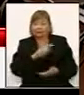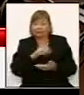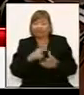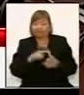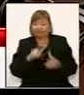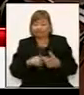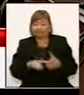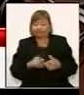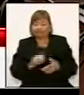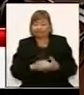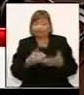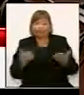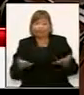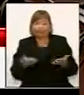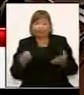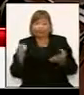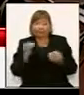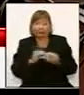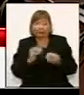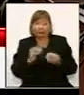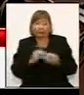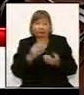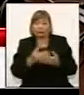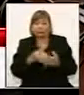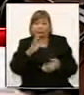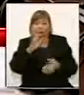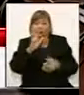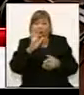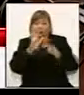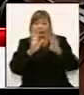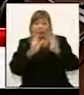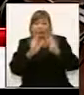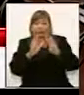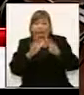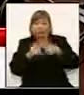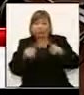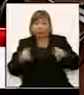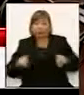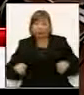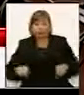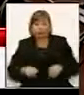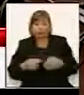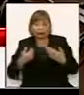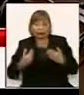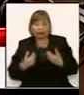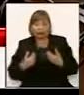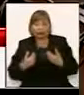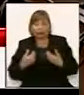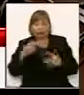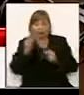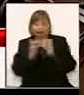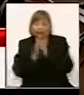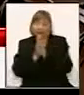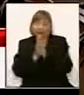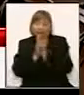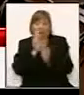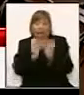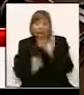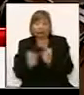entonces, donde abarca 9 hectáreas. Tenemos el pedido de la ciudadanía,